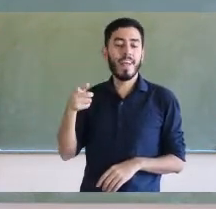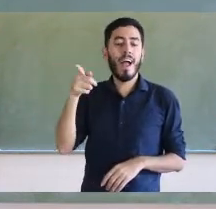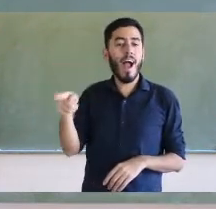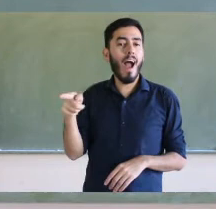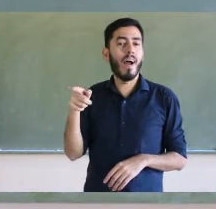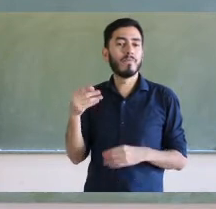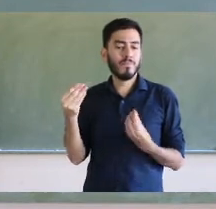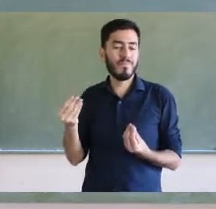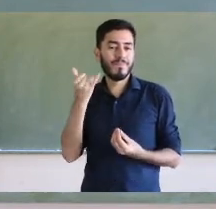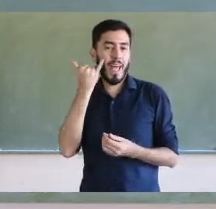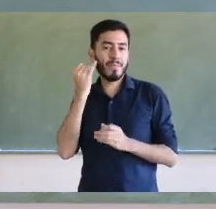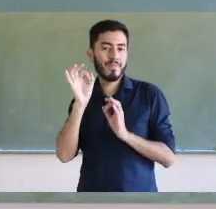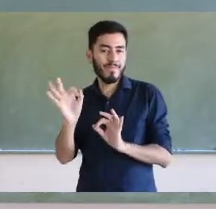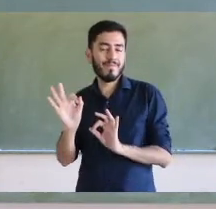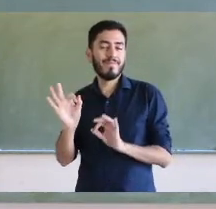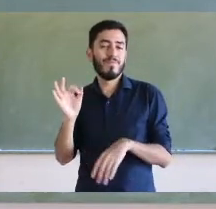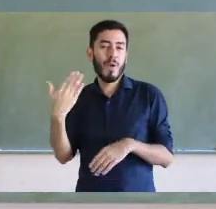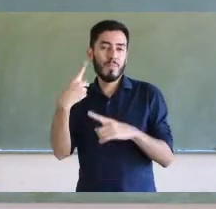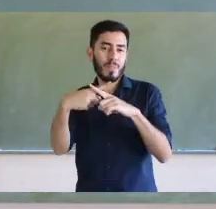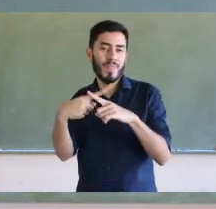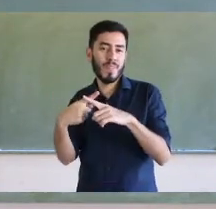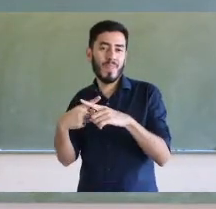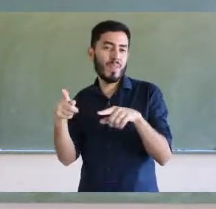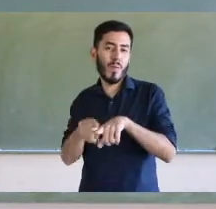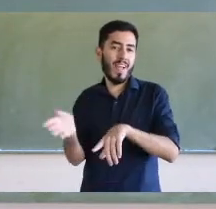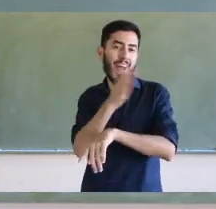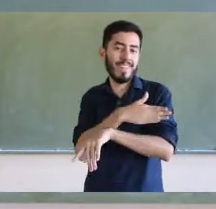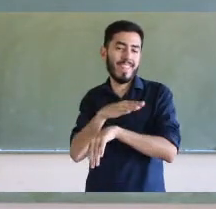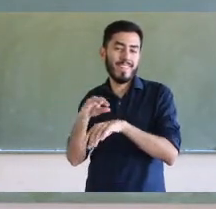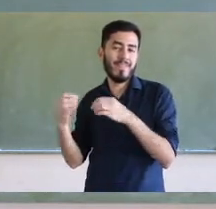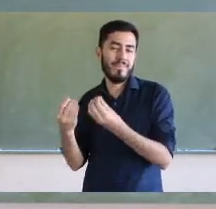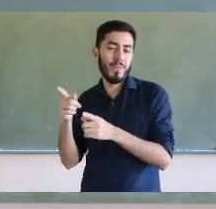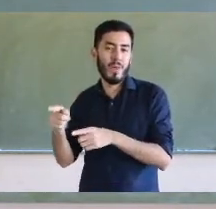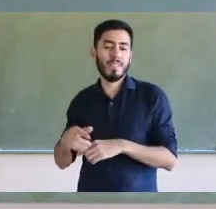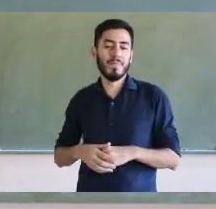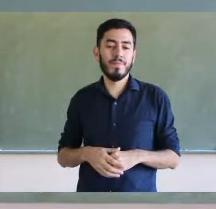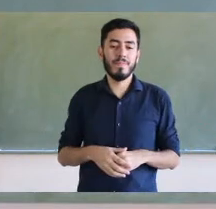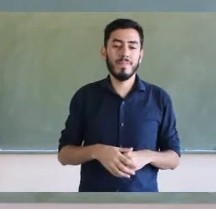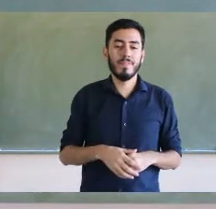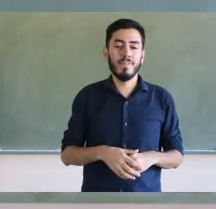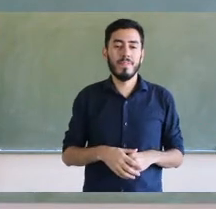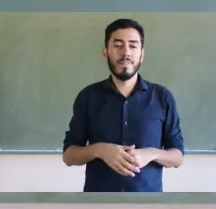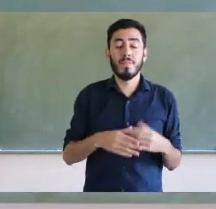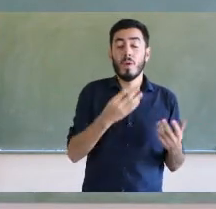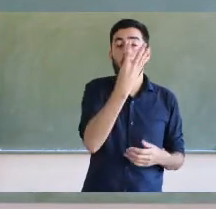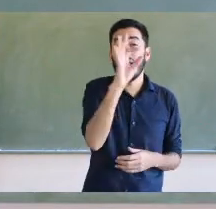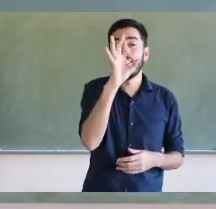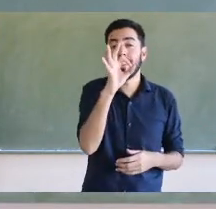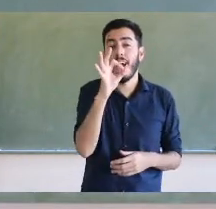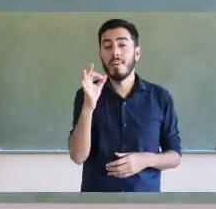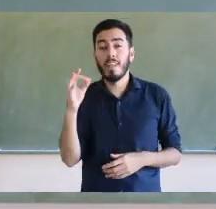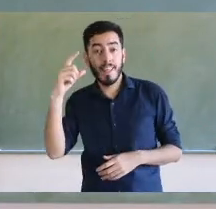bien, ya tenemos una multiplicación. Volvemos a resolver como resolvimos la anterior. Tratamos de simplificar. Por ejemplo,